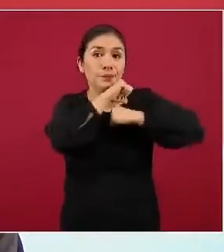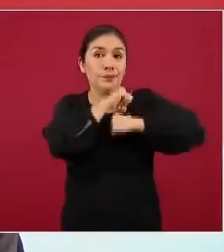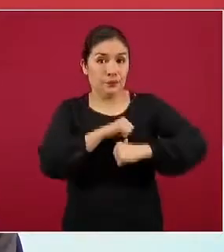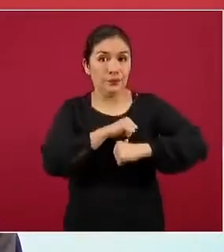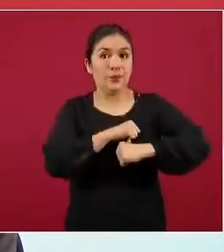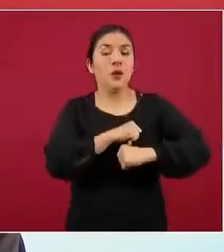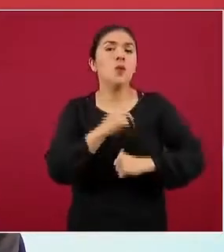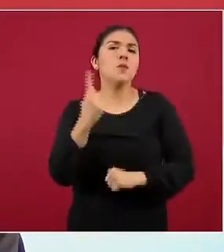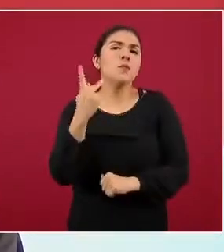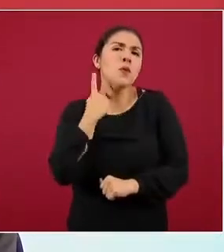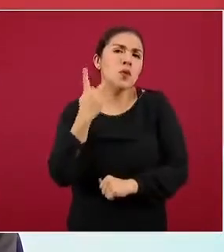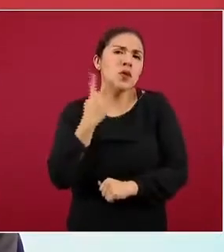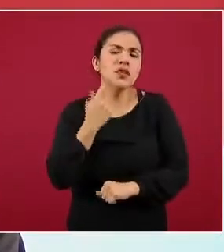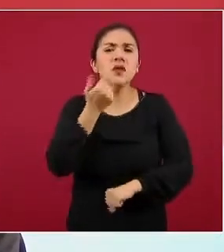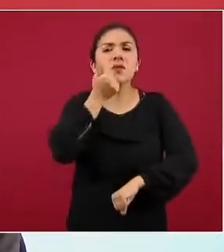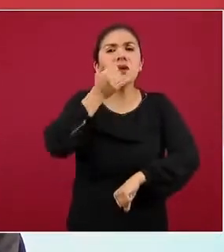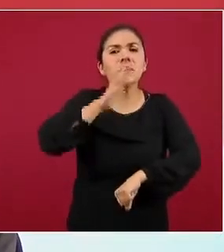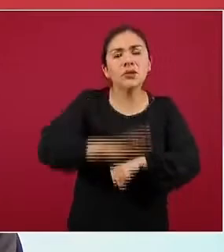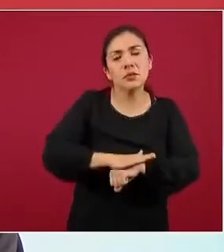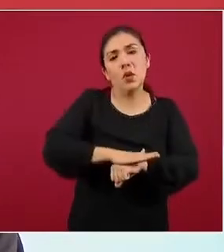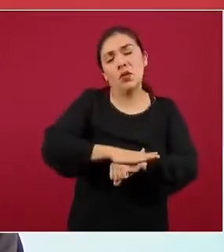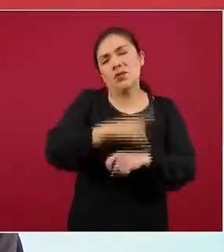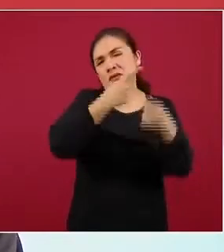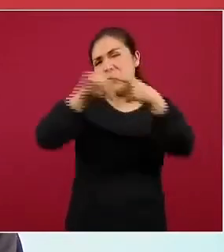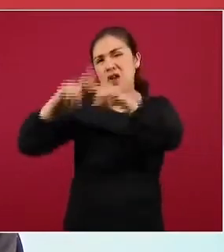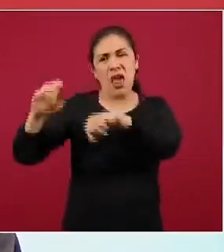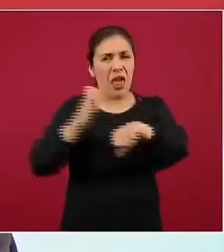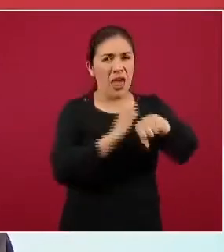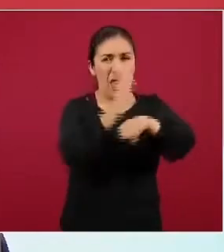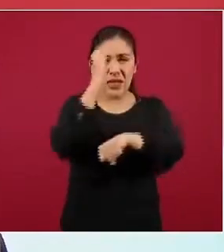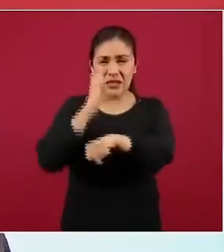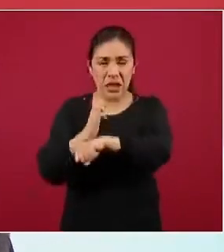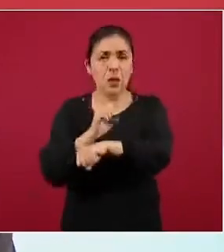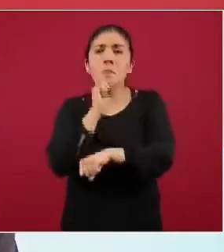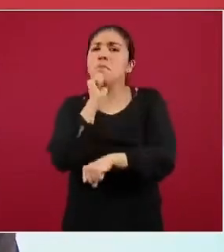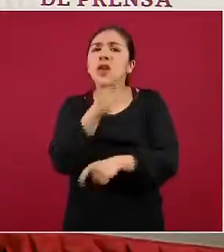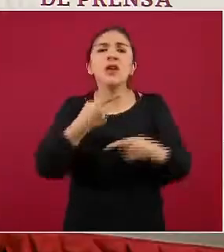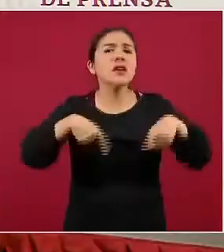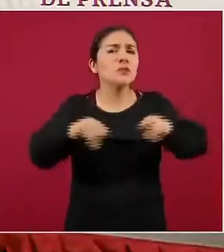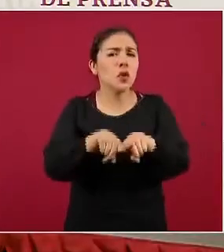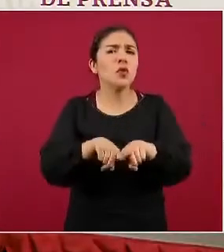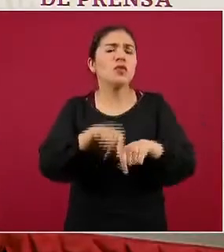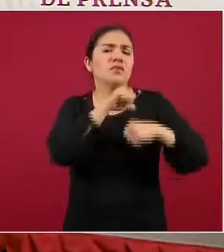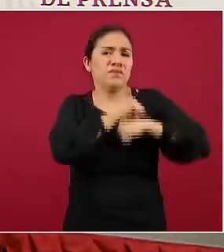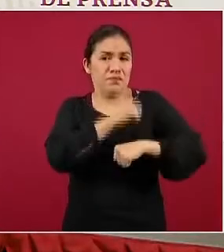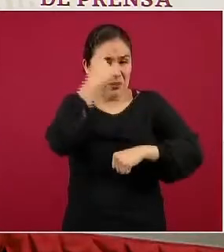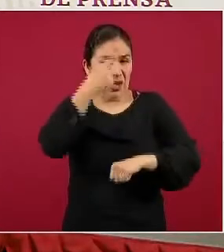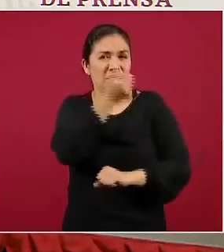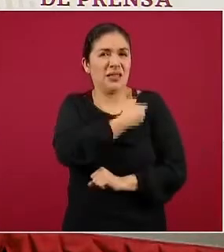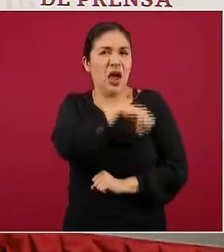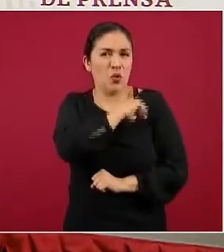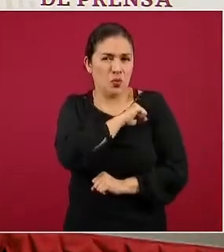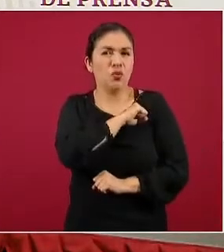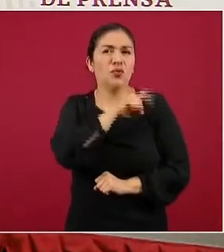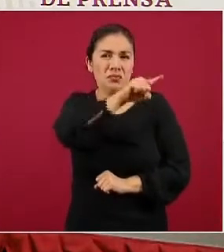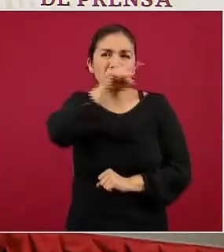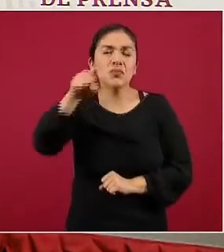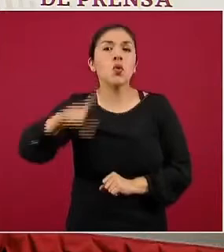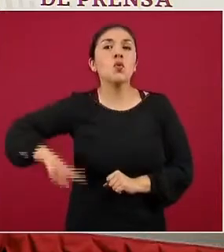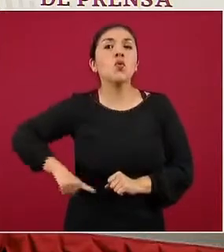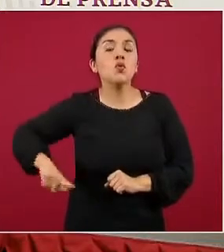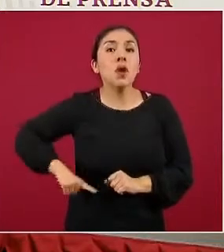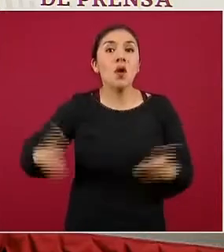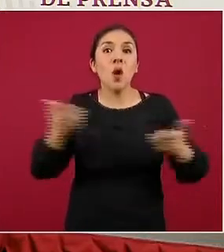autoridades político-administrativas de los estados, que son las mismas autoridades de salud, es decir, las personas titulares de los